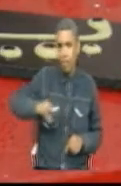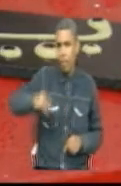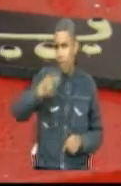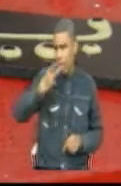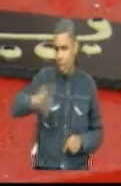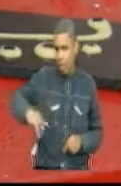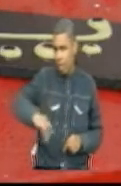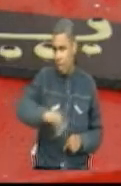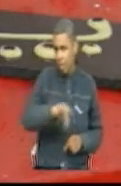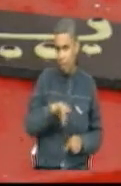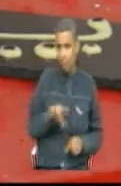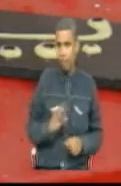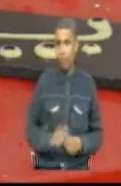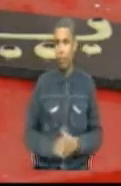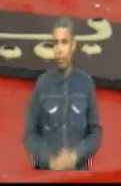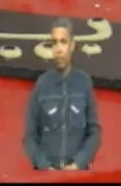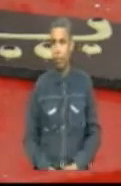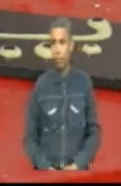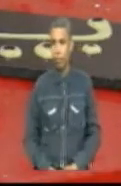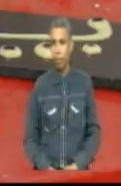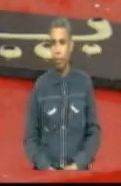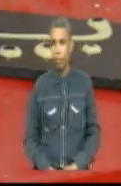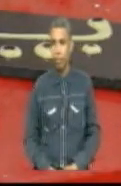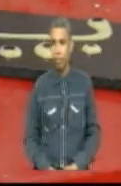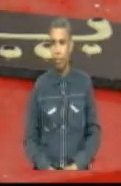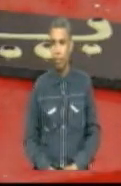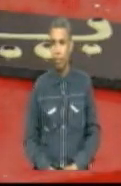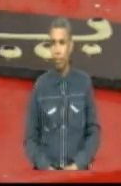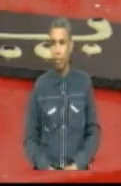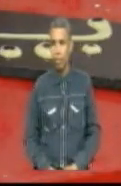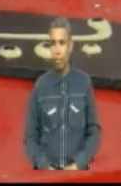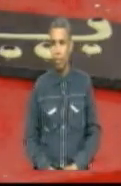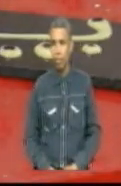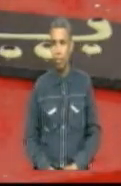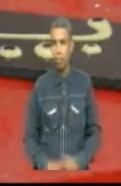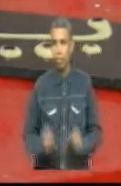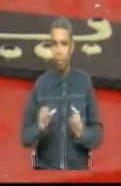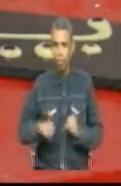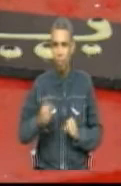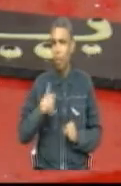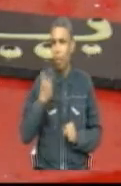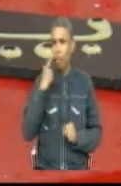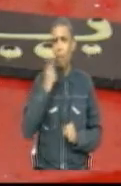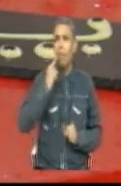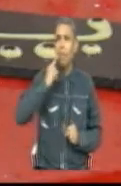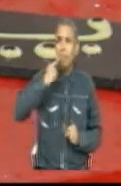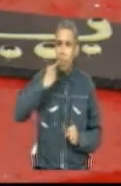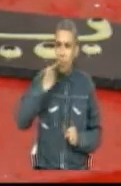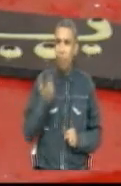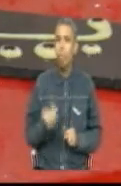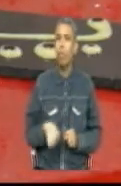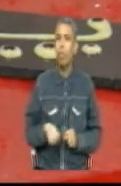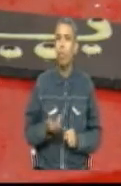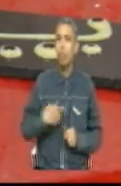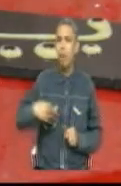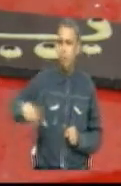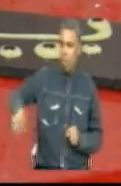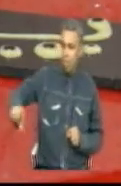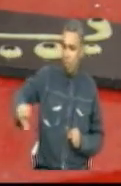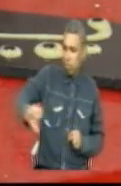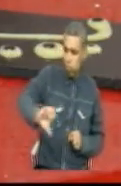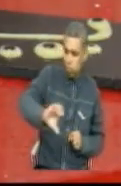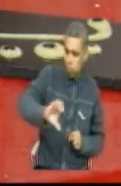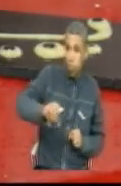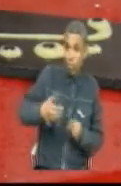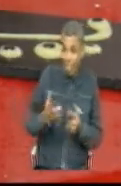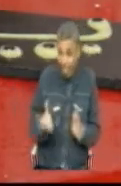sí y ahí también podemos agregar directamente limón vinagre podemos agregar un vinagre rosada o vinagre de arroz un